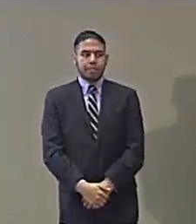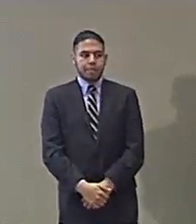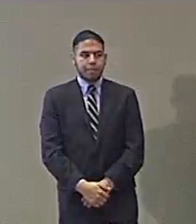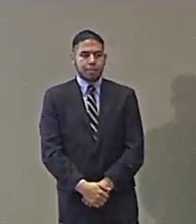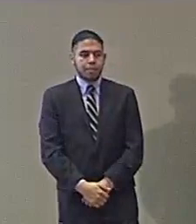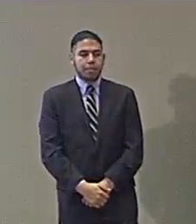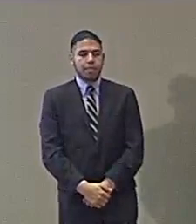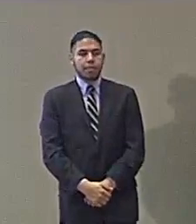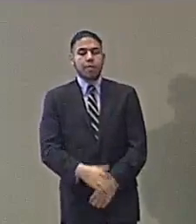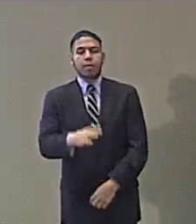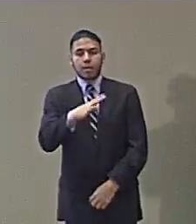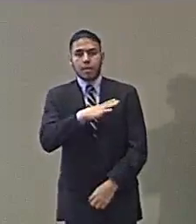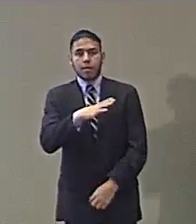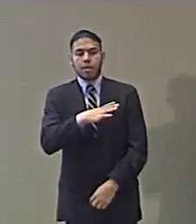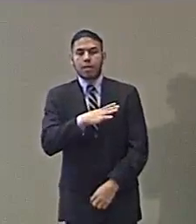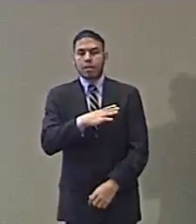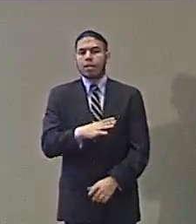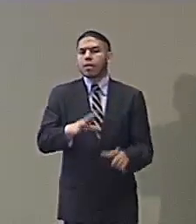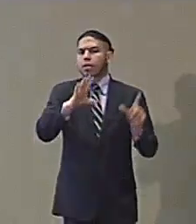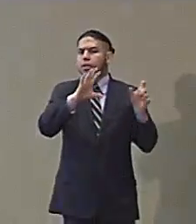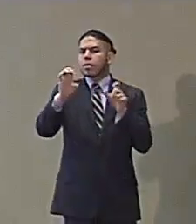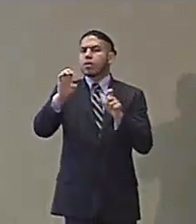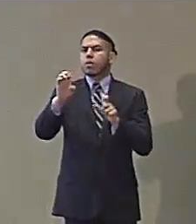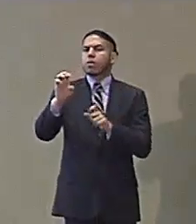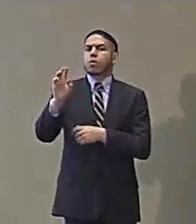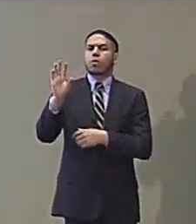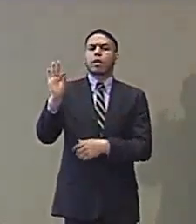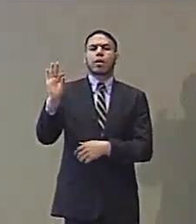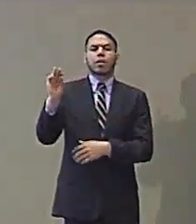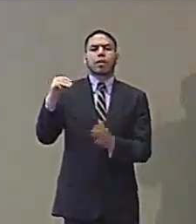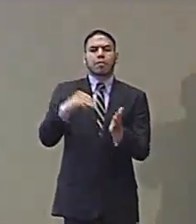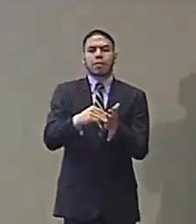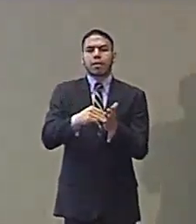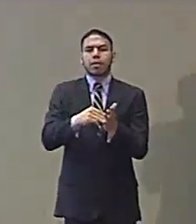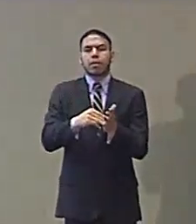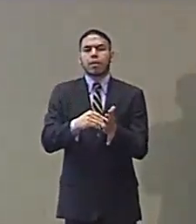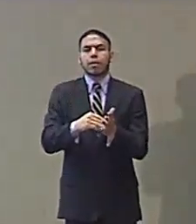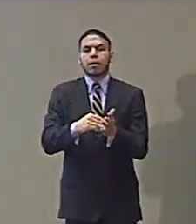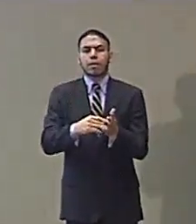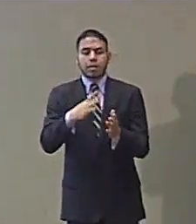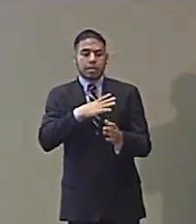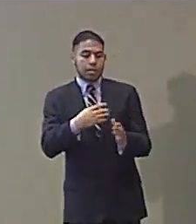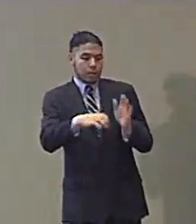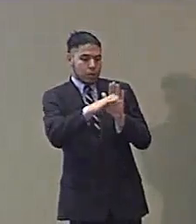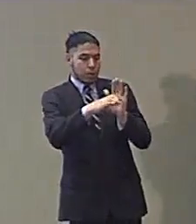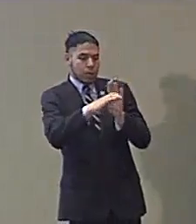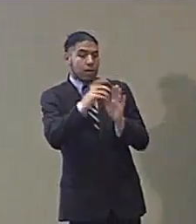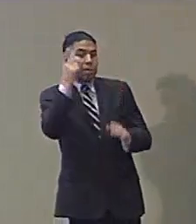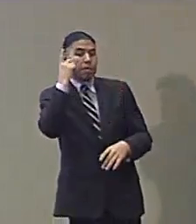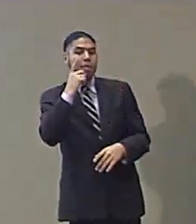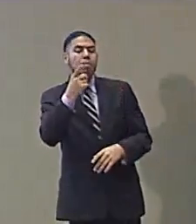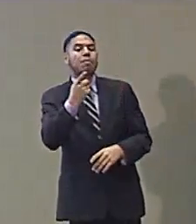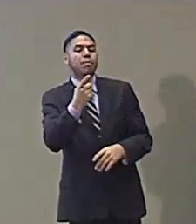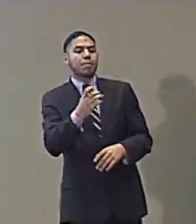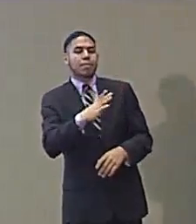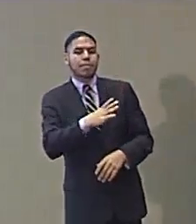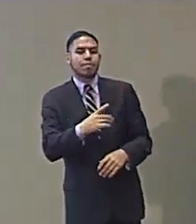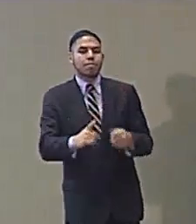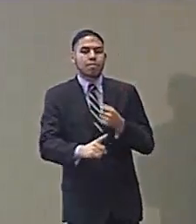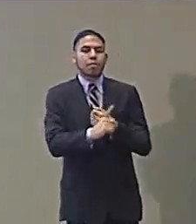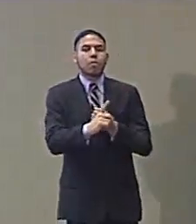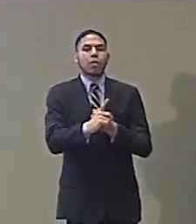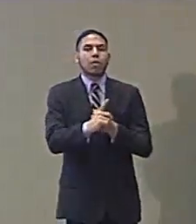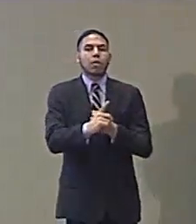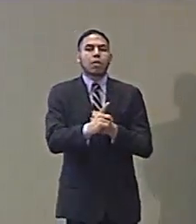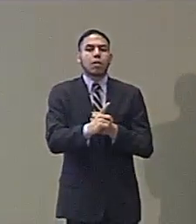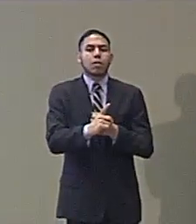tenemos contamos con 740 mil habitaciones instaladas de diferentes categorías con una problemática en toda la región